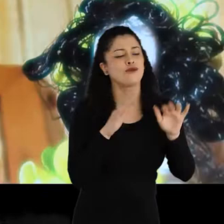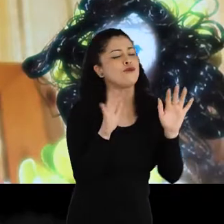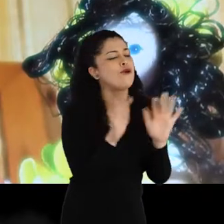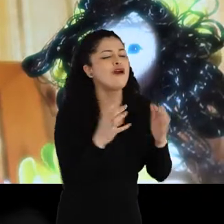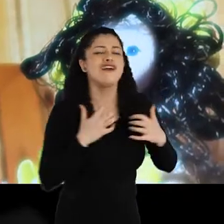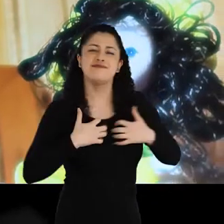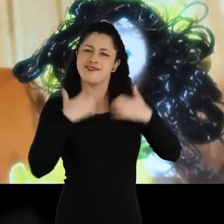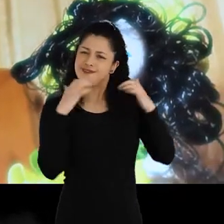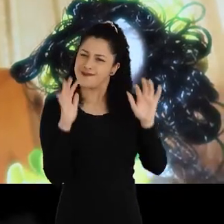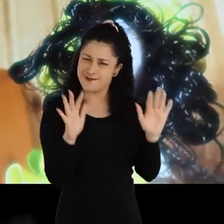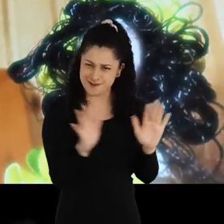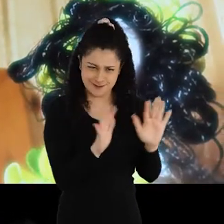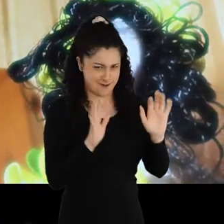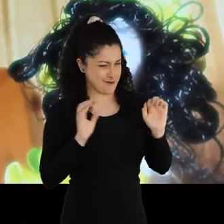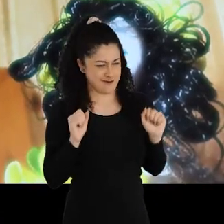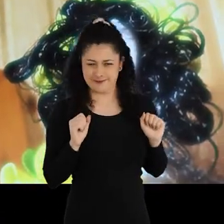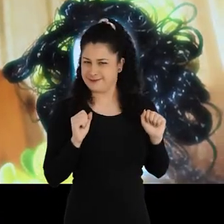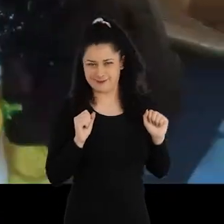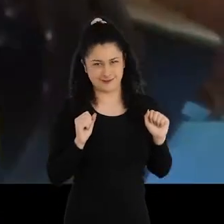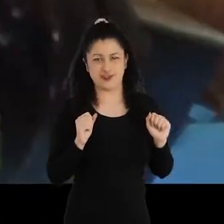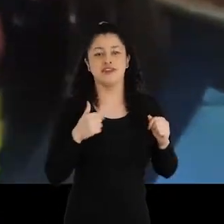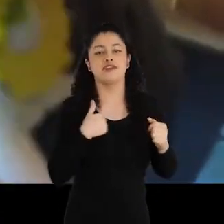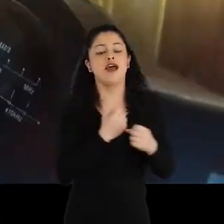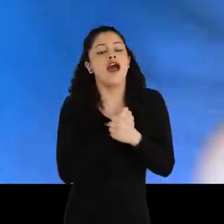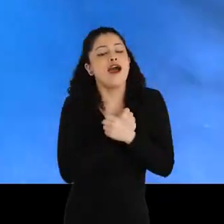yo lo espero por amor.